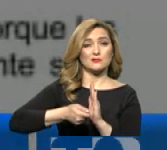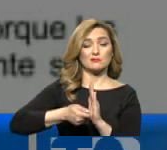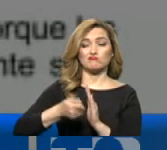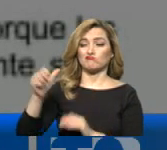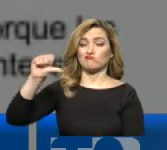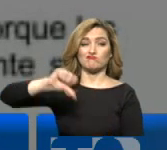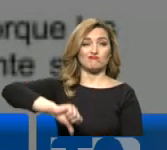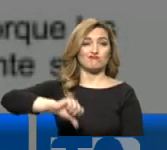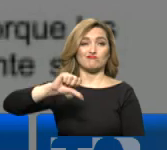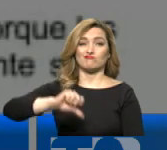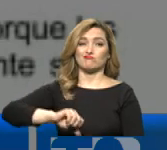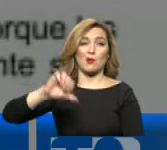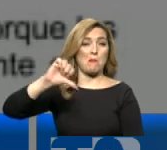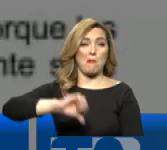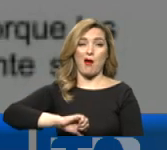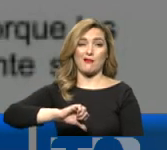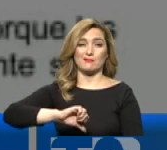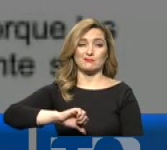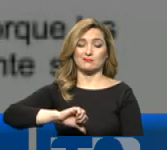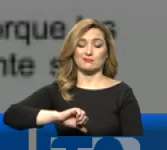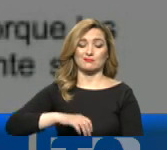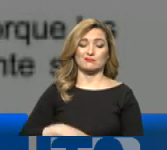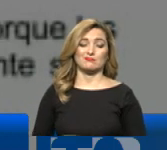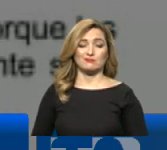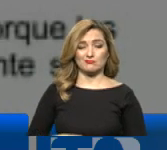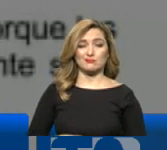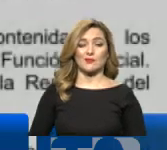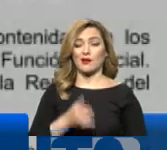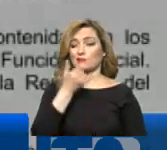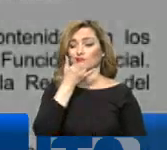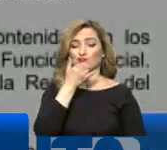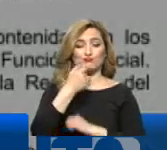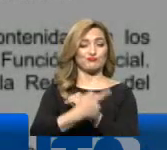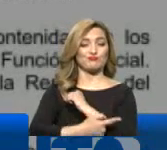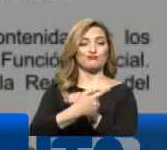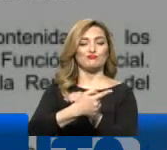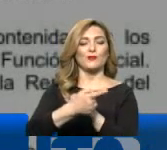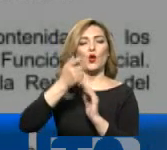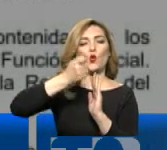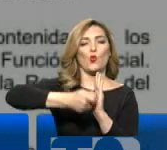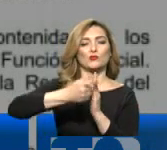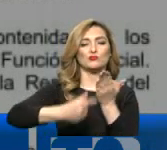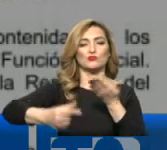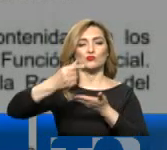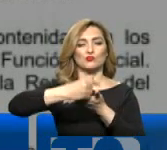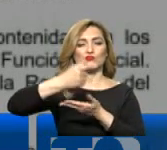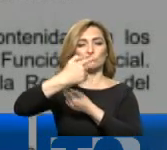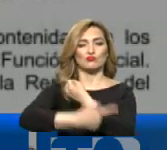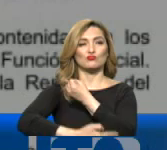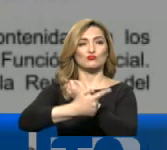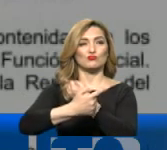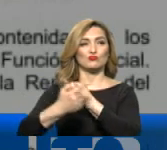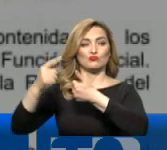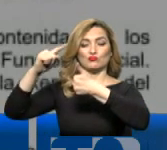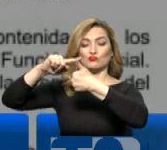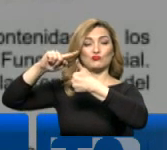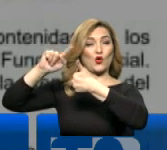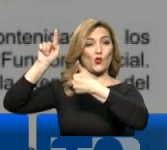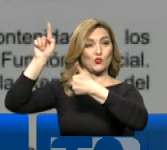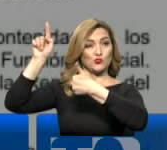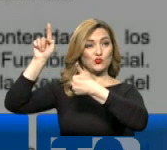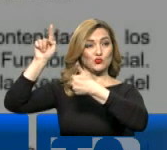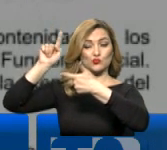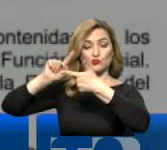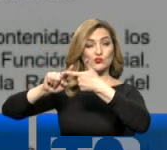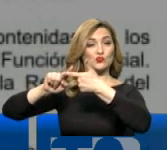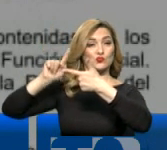incurrido en presunta negligencia y dolo. Asimismo, se sancionó a los jueces del Guayas, Eduardo Alfonso Ordeñana, Gabriel